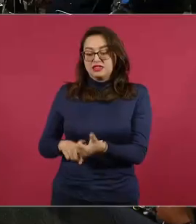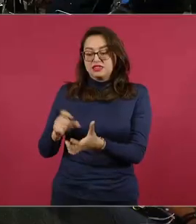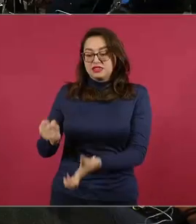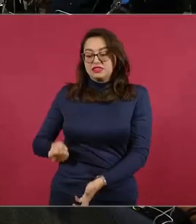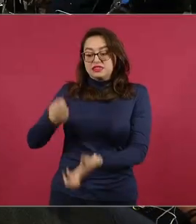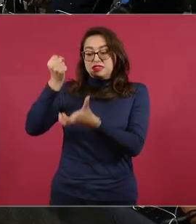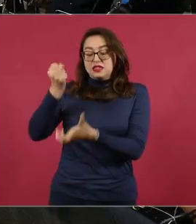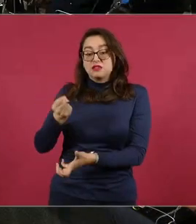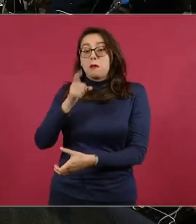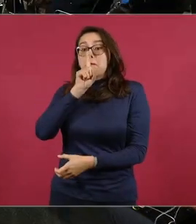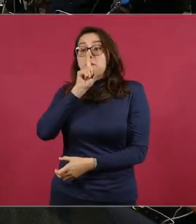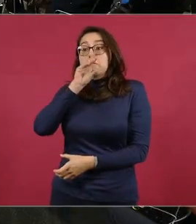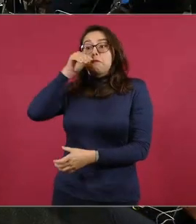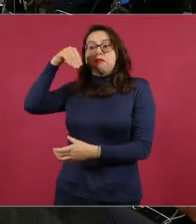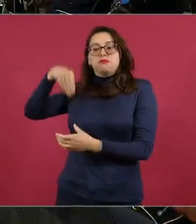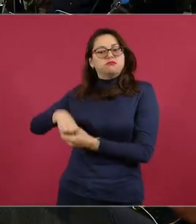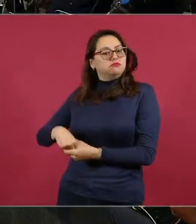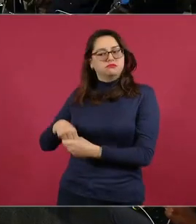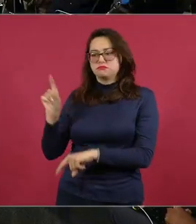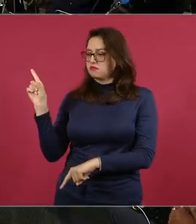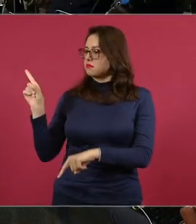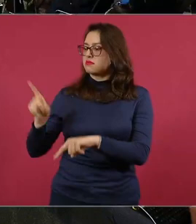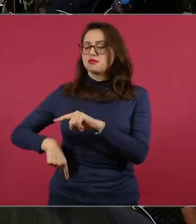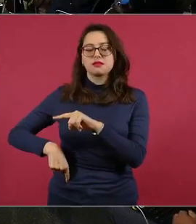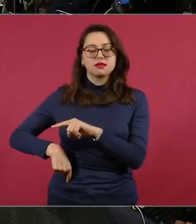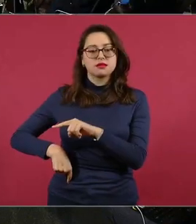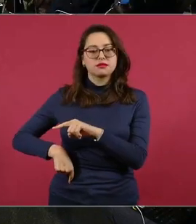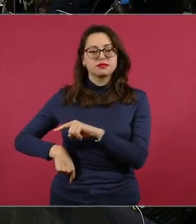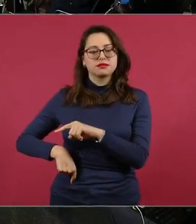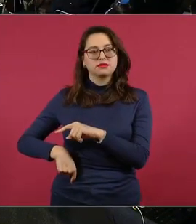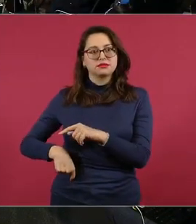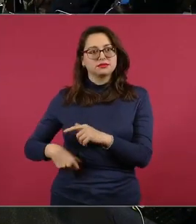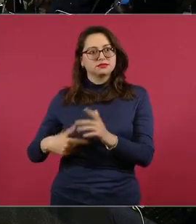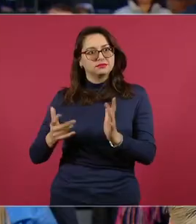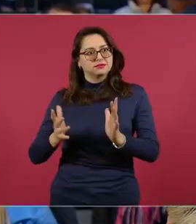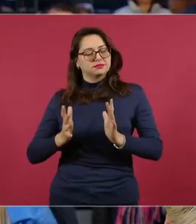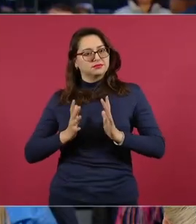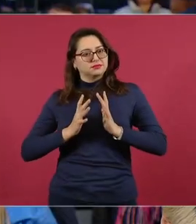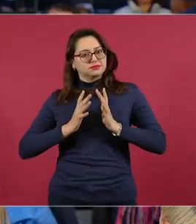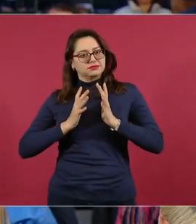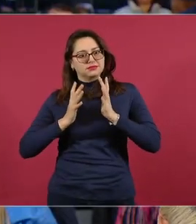egresos. Entonces, presidente, en ese momento quiero destacar, a la par